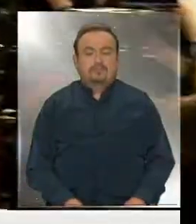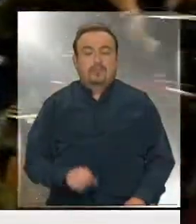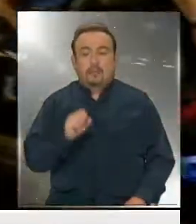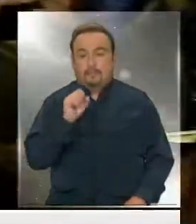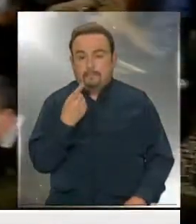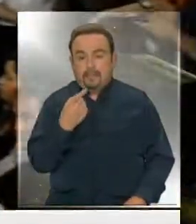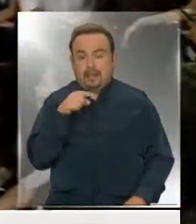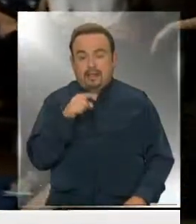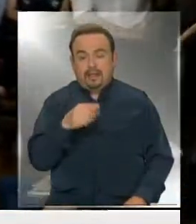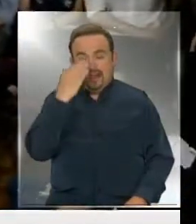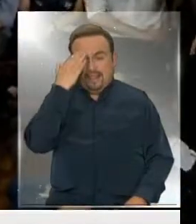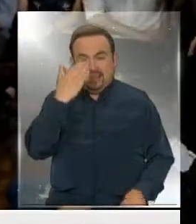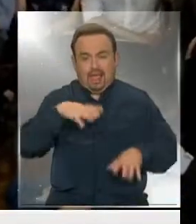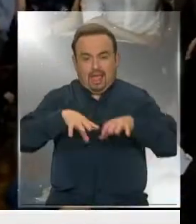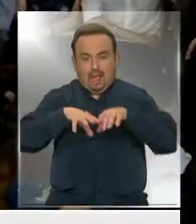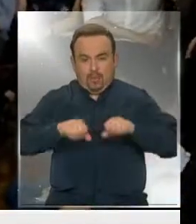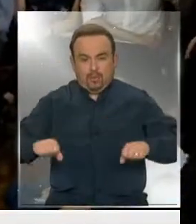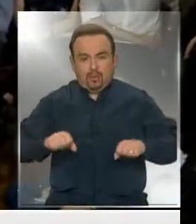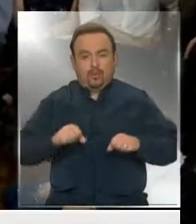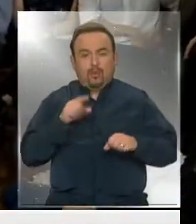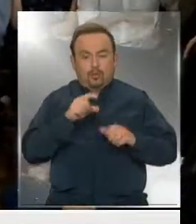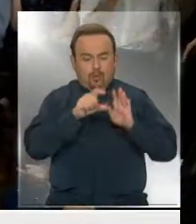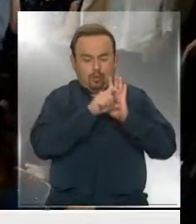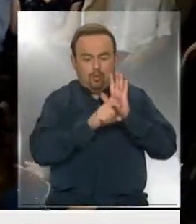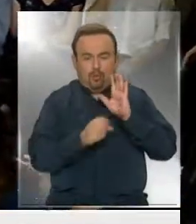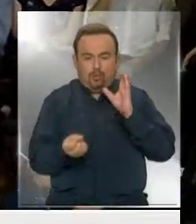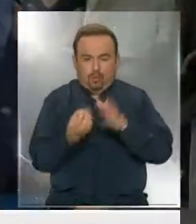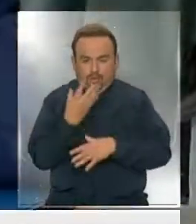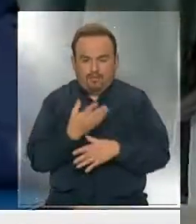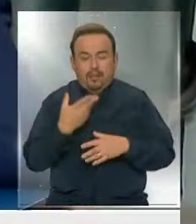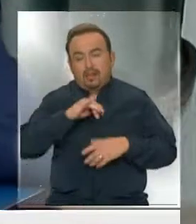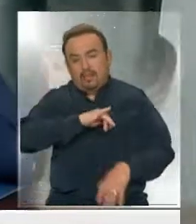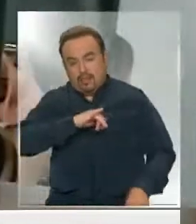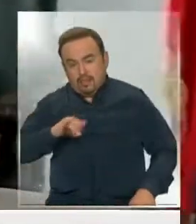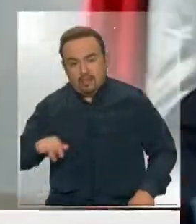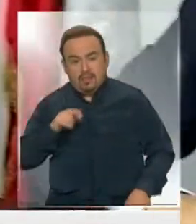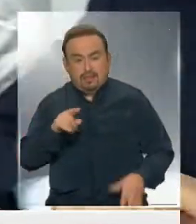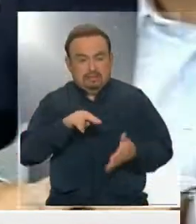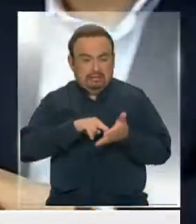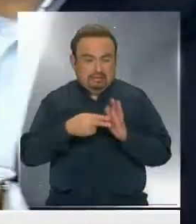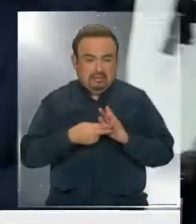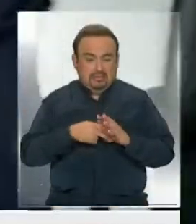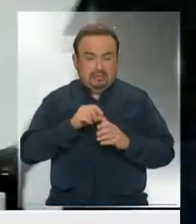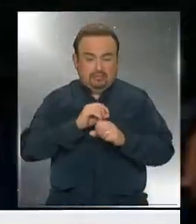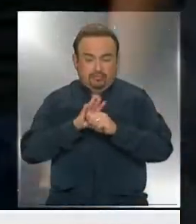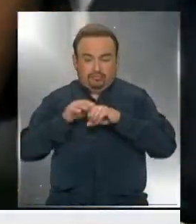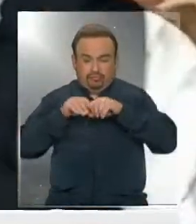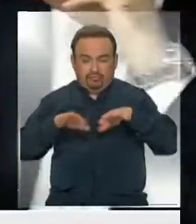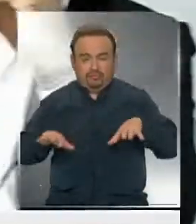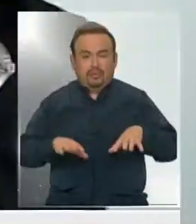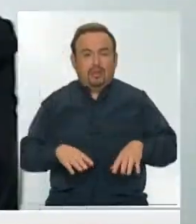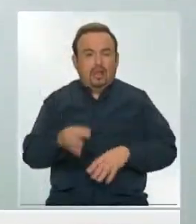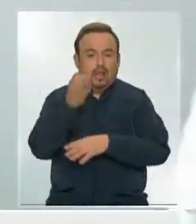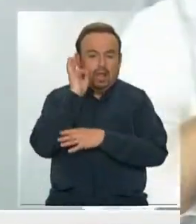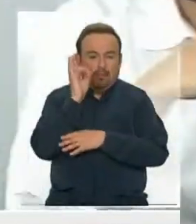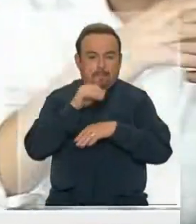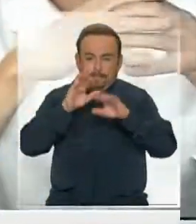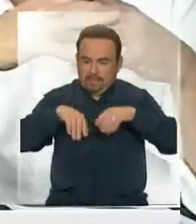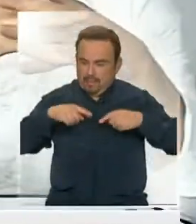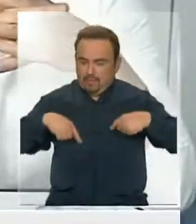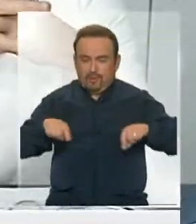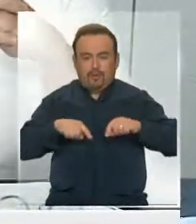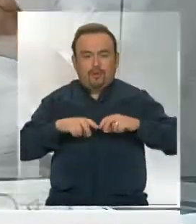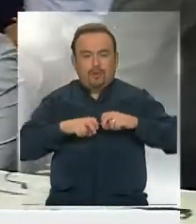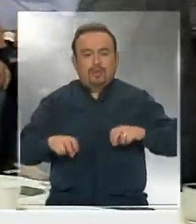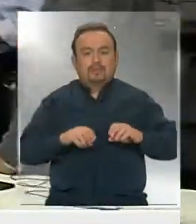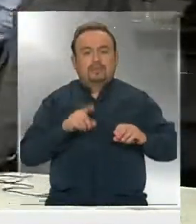Primero vimos el día del acuerdo por la nueva constitución. Luego, producto de la crisis por el coronavirus, se reunieron los mismos actores